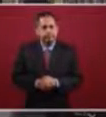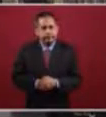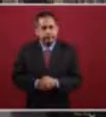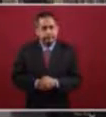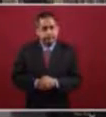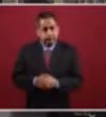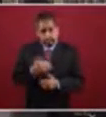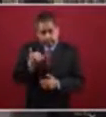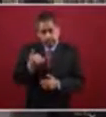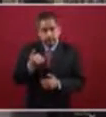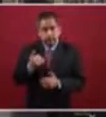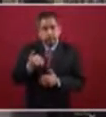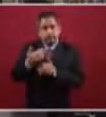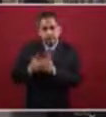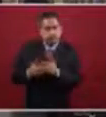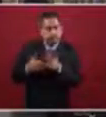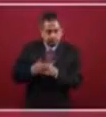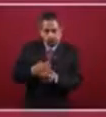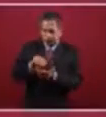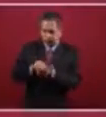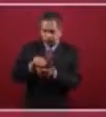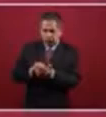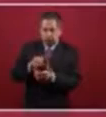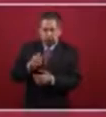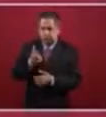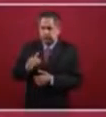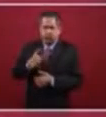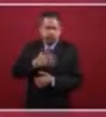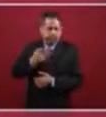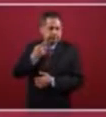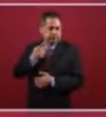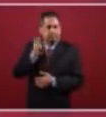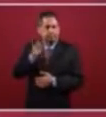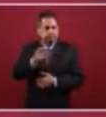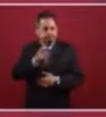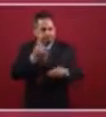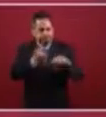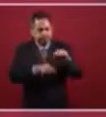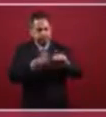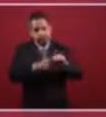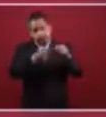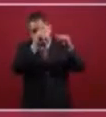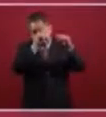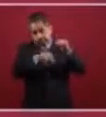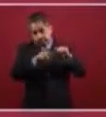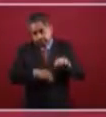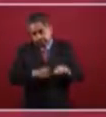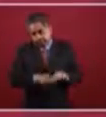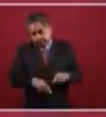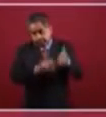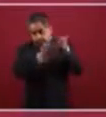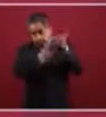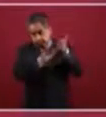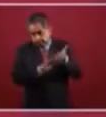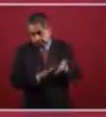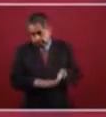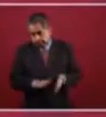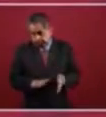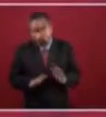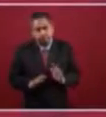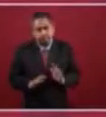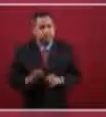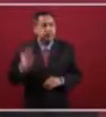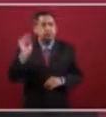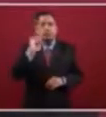vamos a continuar con esta política de limpiar de arriba para abajo. Y los que